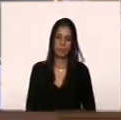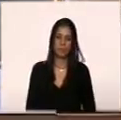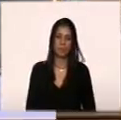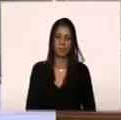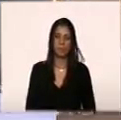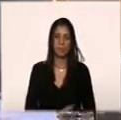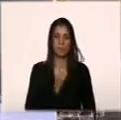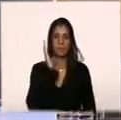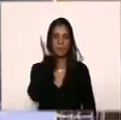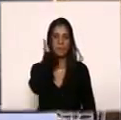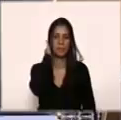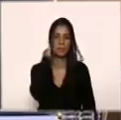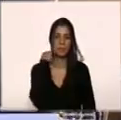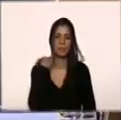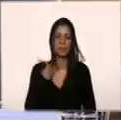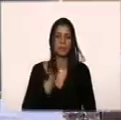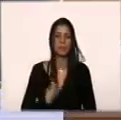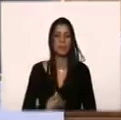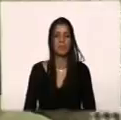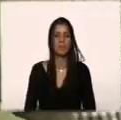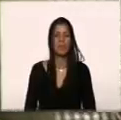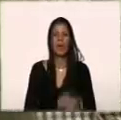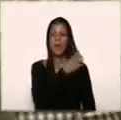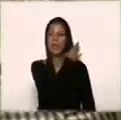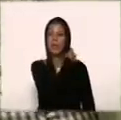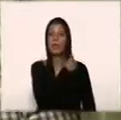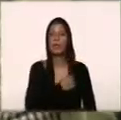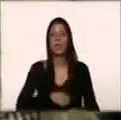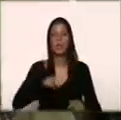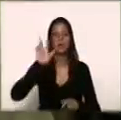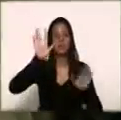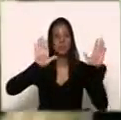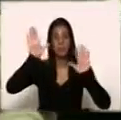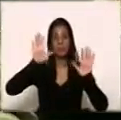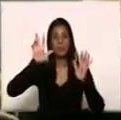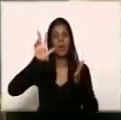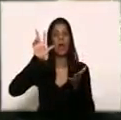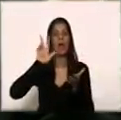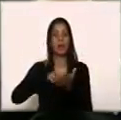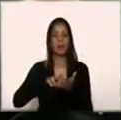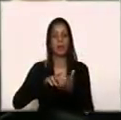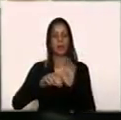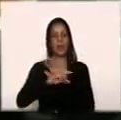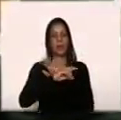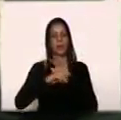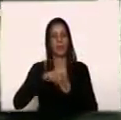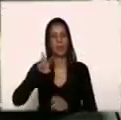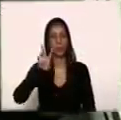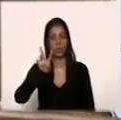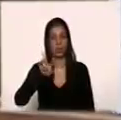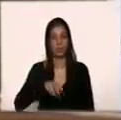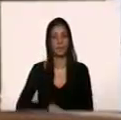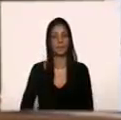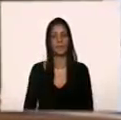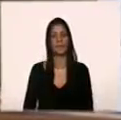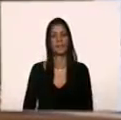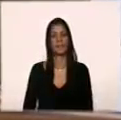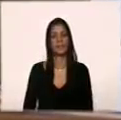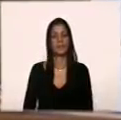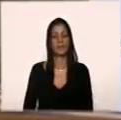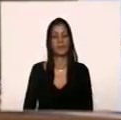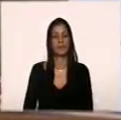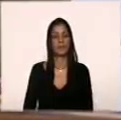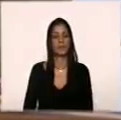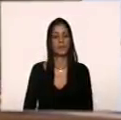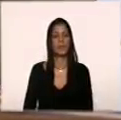En consideración, aprobado. Siguiente artículo, ciudadano secretario. Artículo 2,